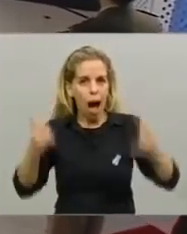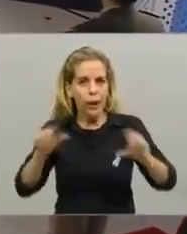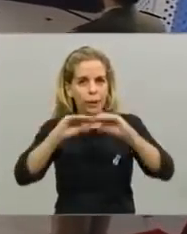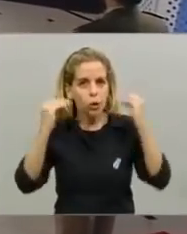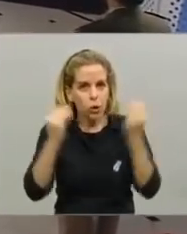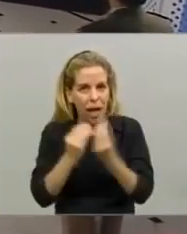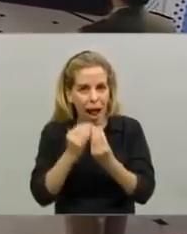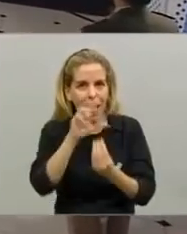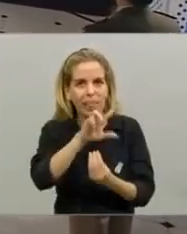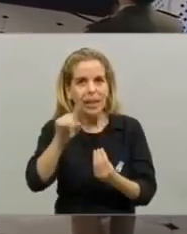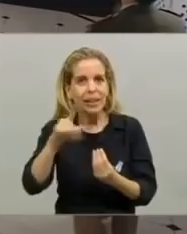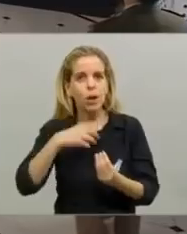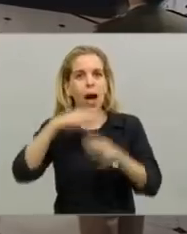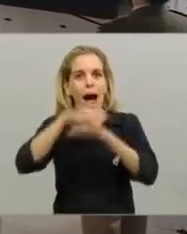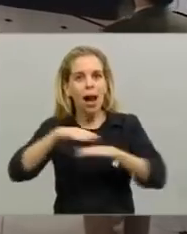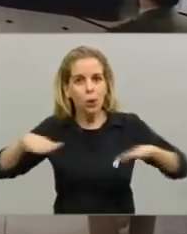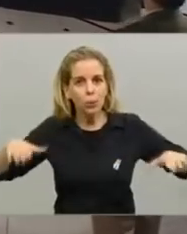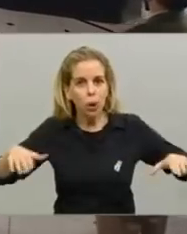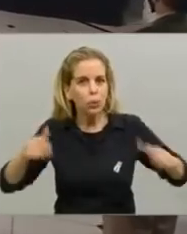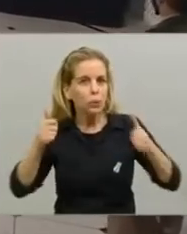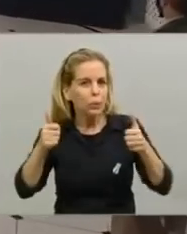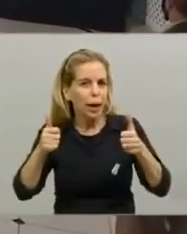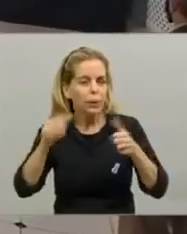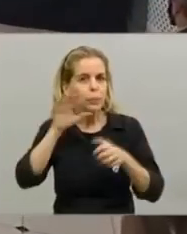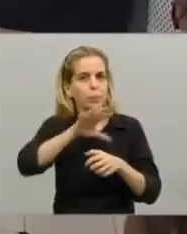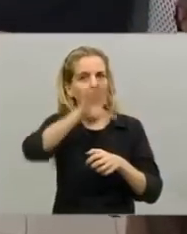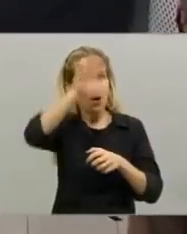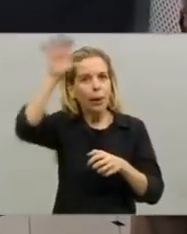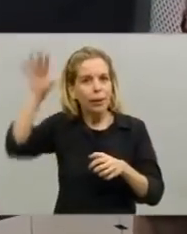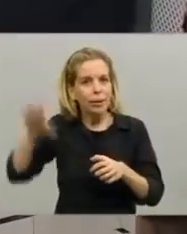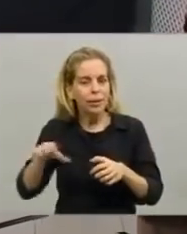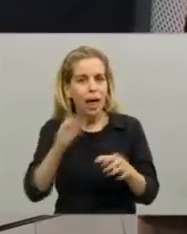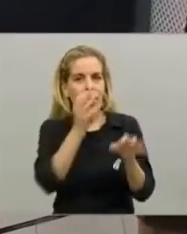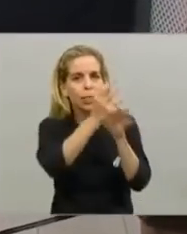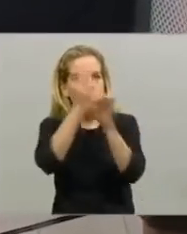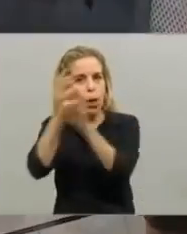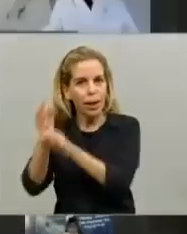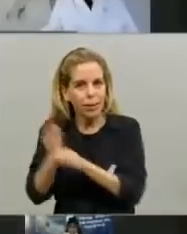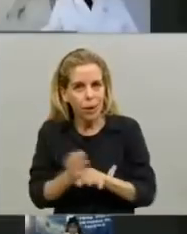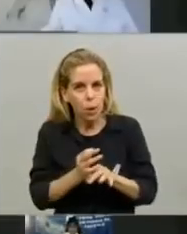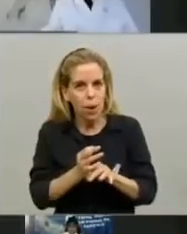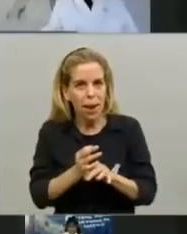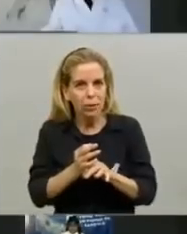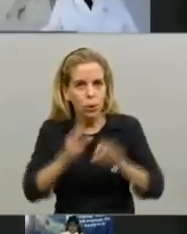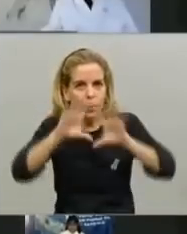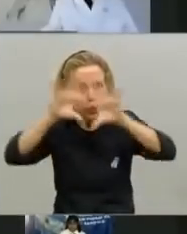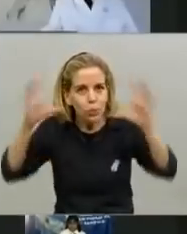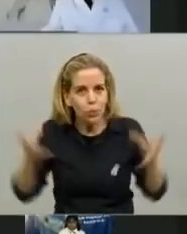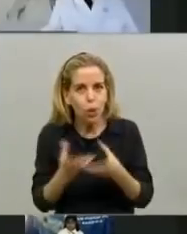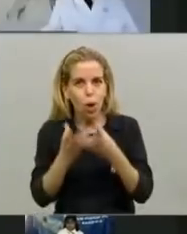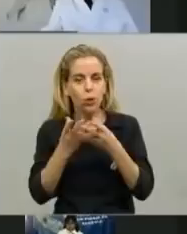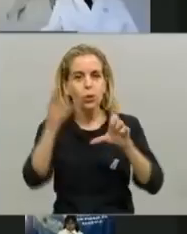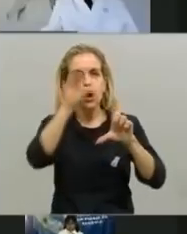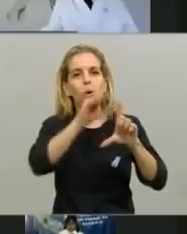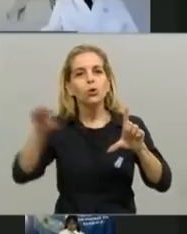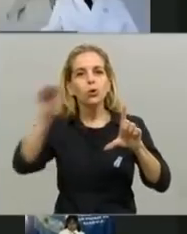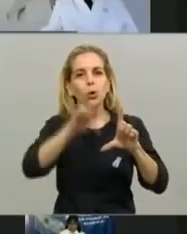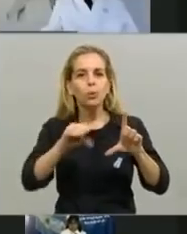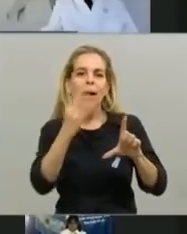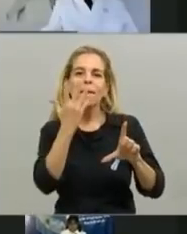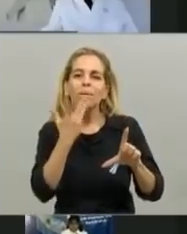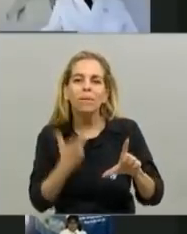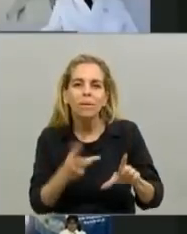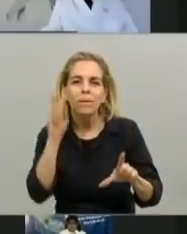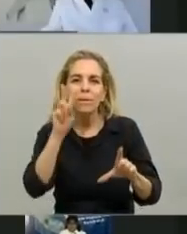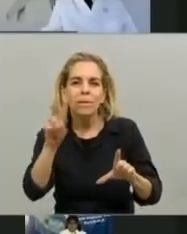31 chicos de todos los lugares de nuestra patria. Me gusta verlos en